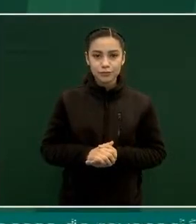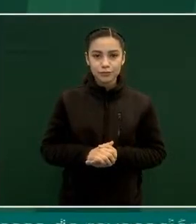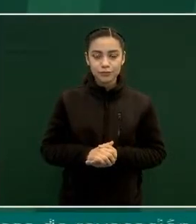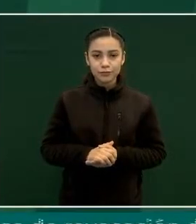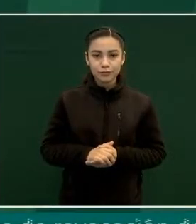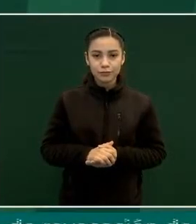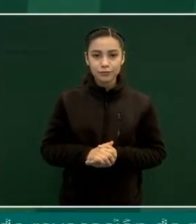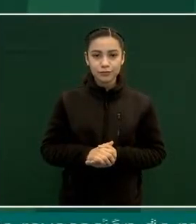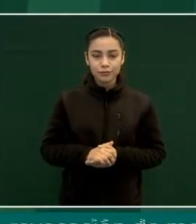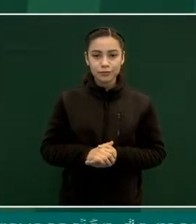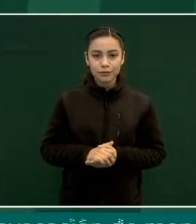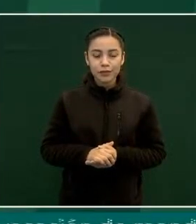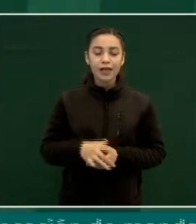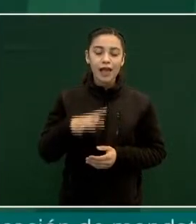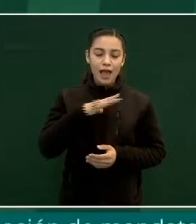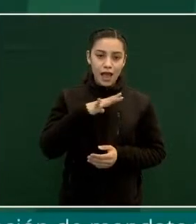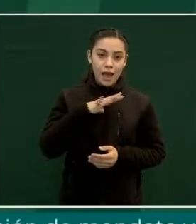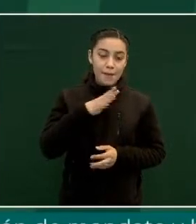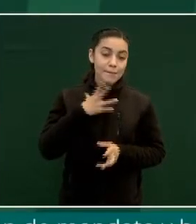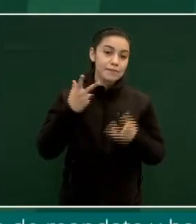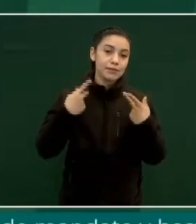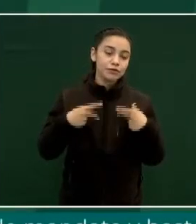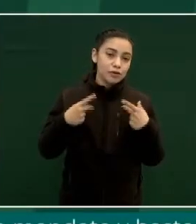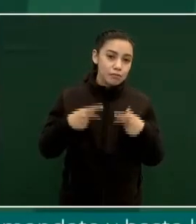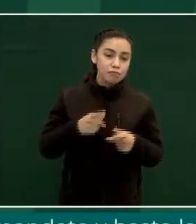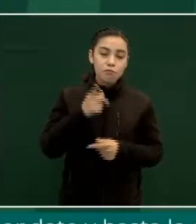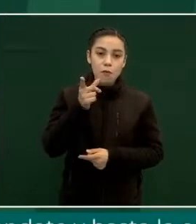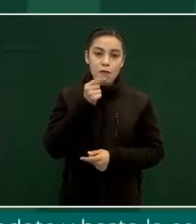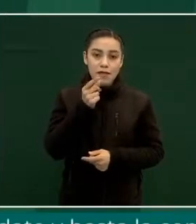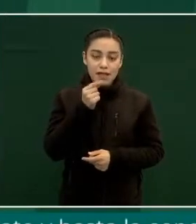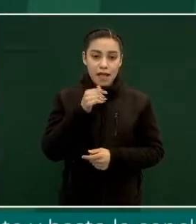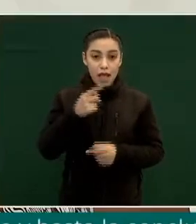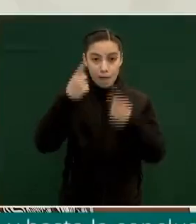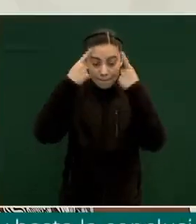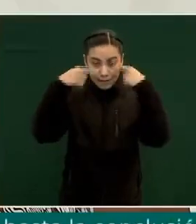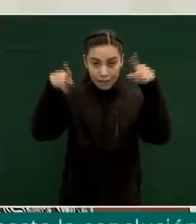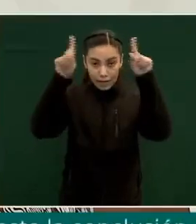Marina, adicionales, y estamos